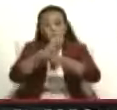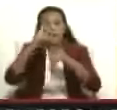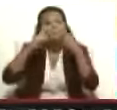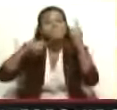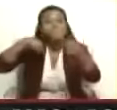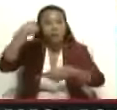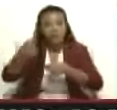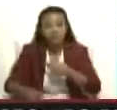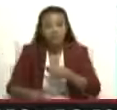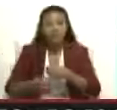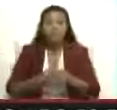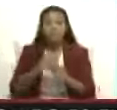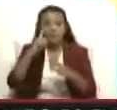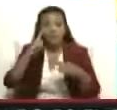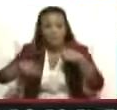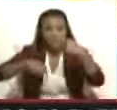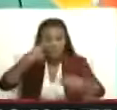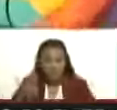Mañana.